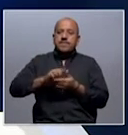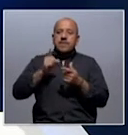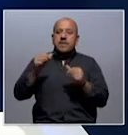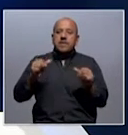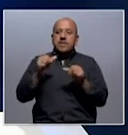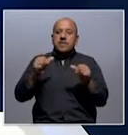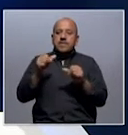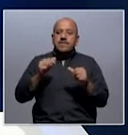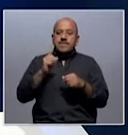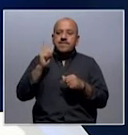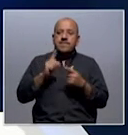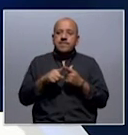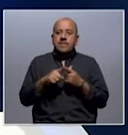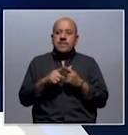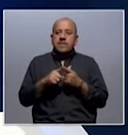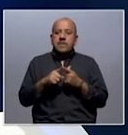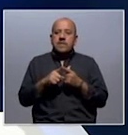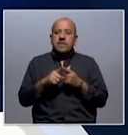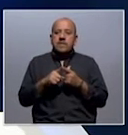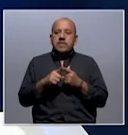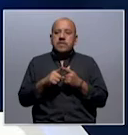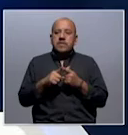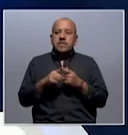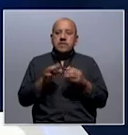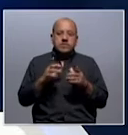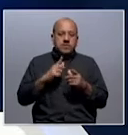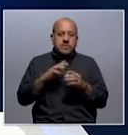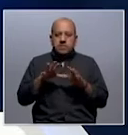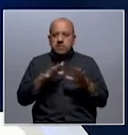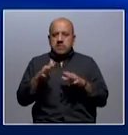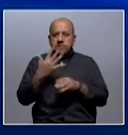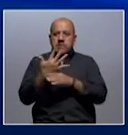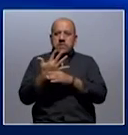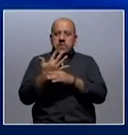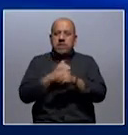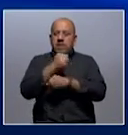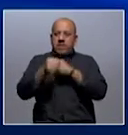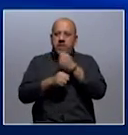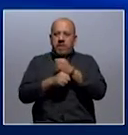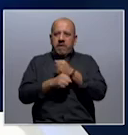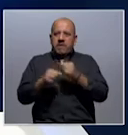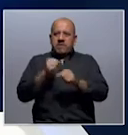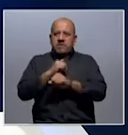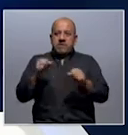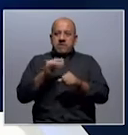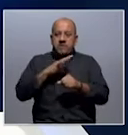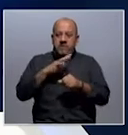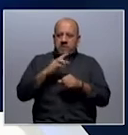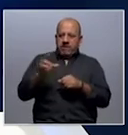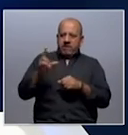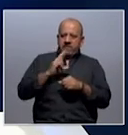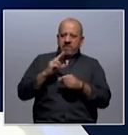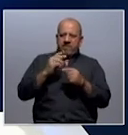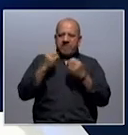la prueba este en australia el es de esperar que en cinco años más o menos te decía pudiera estar ya los resultados porque además